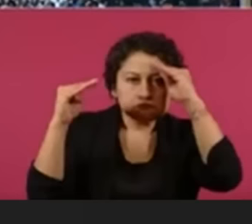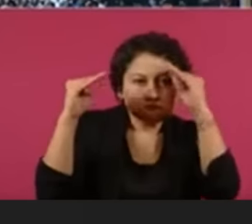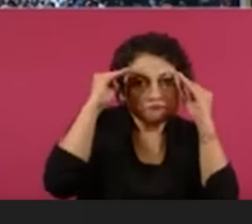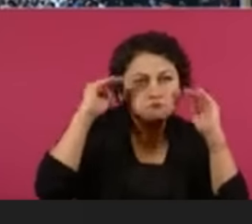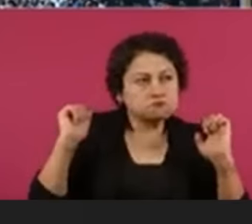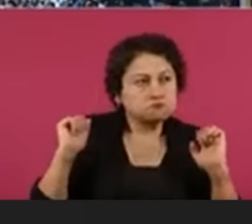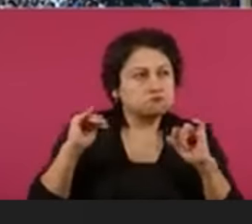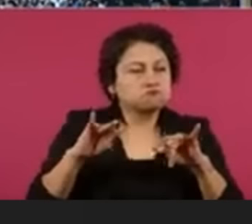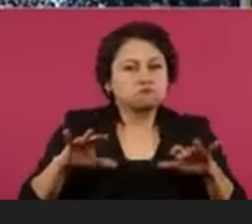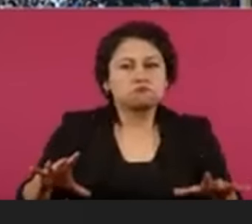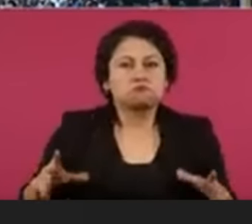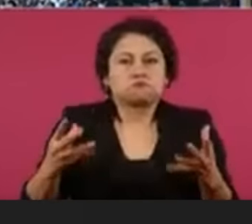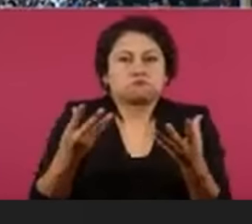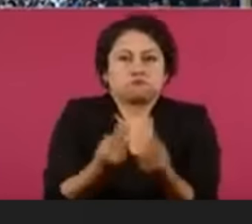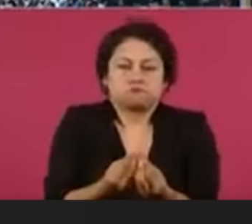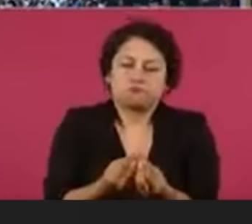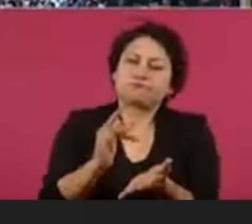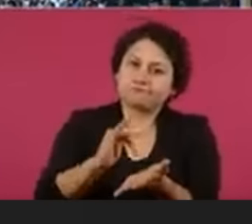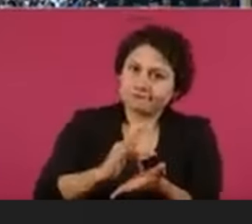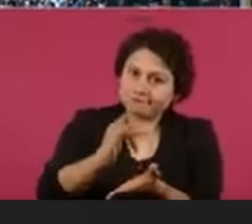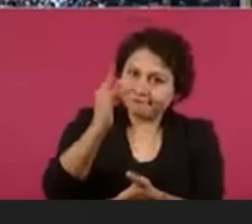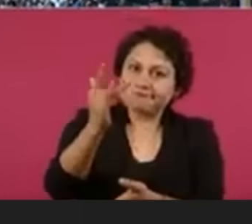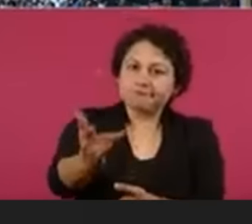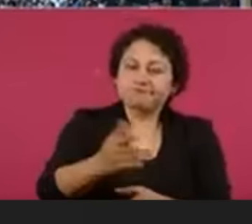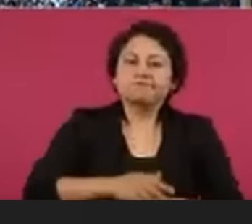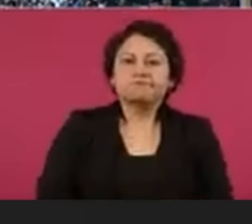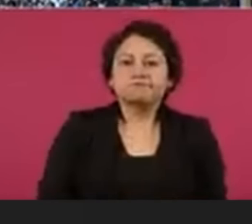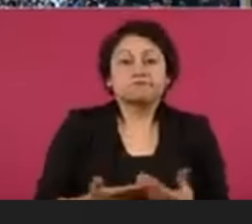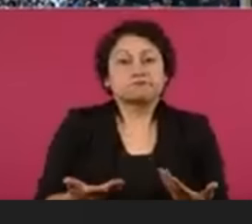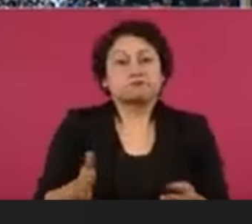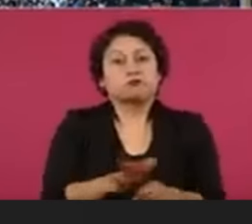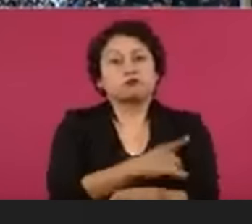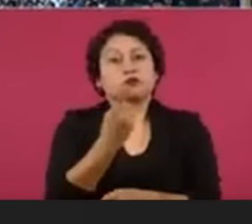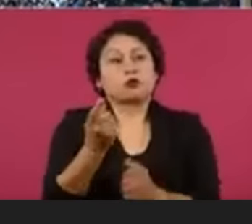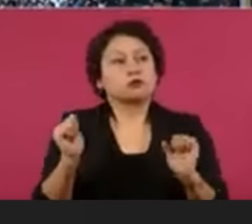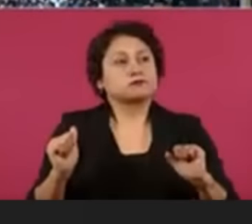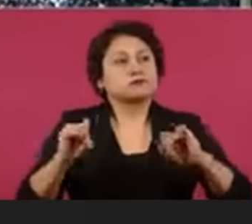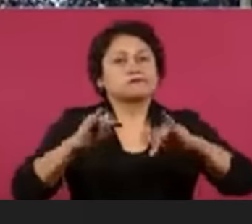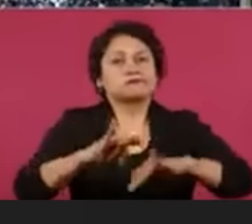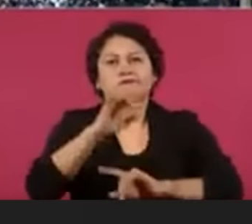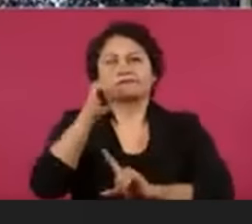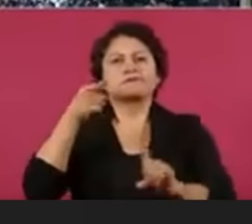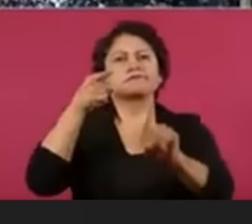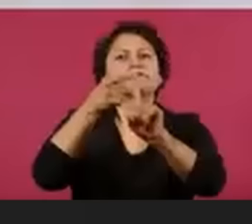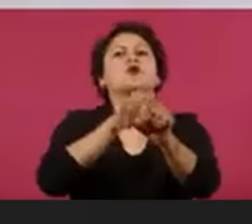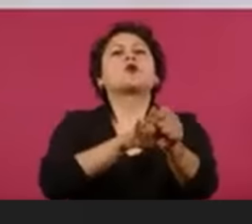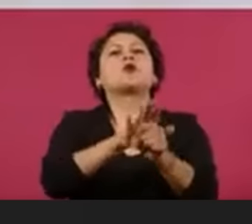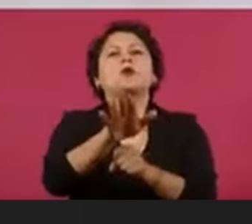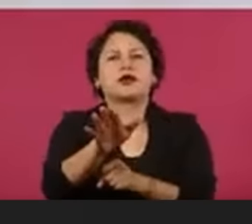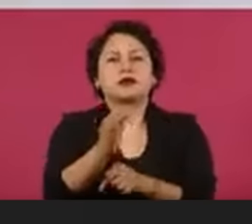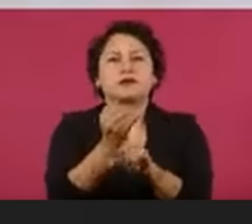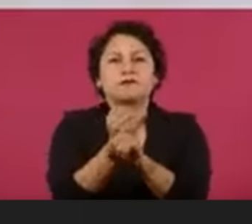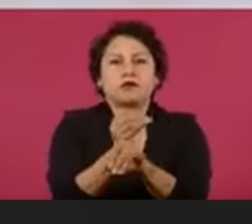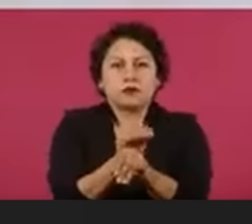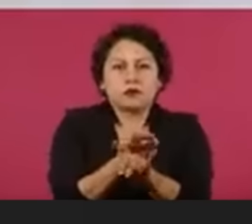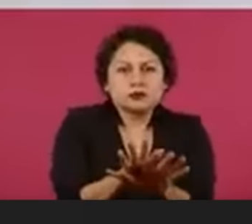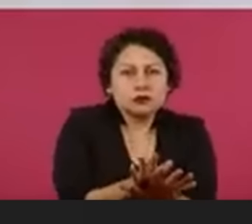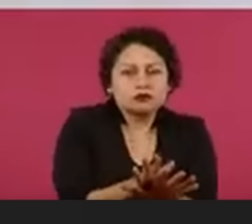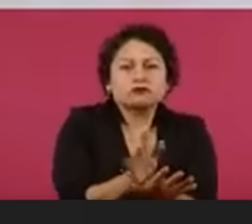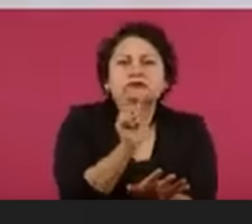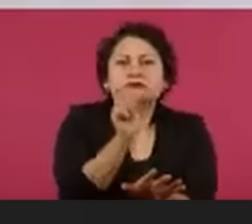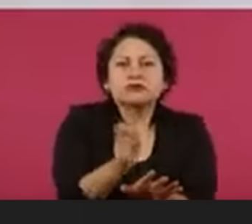nos convoca a justamente revisar este tema de informar es liberar.